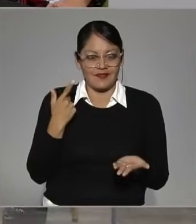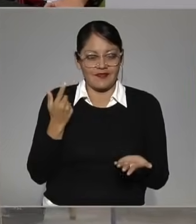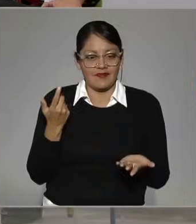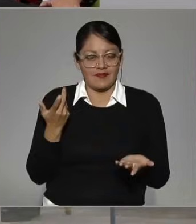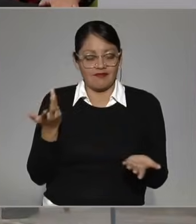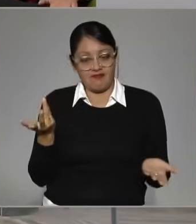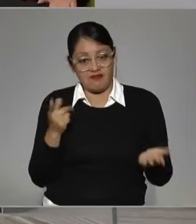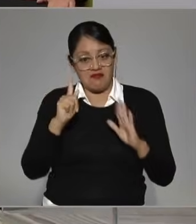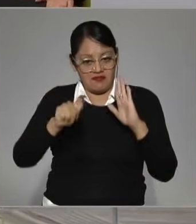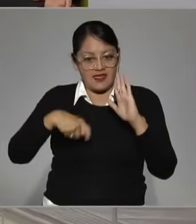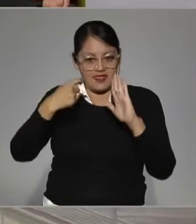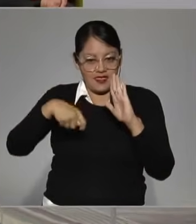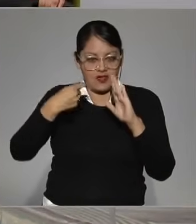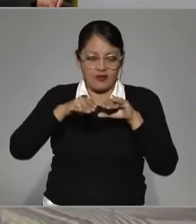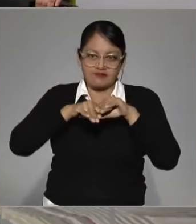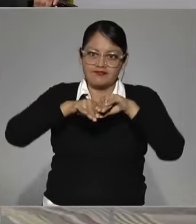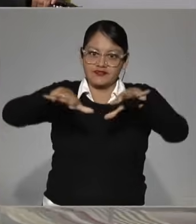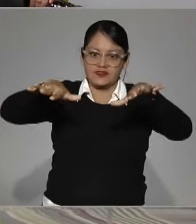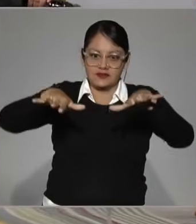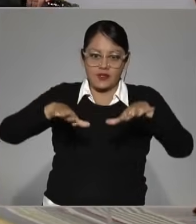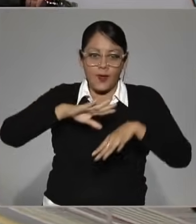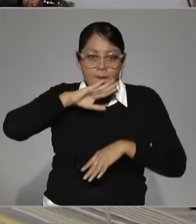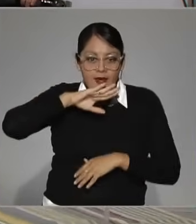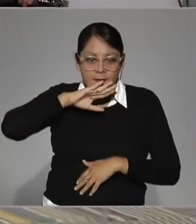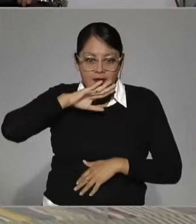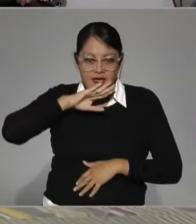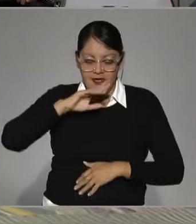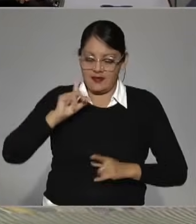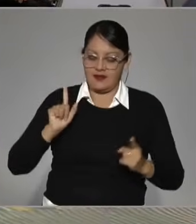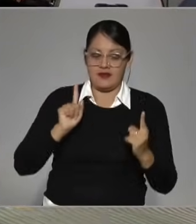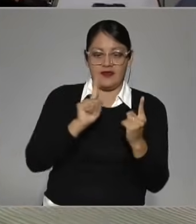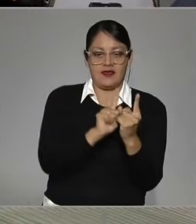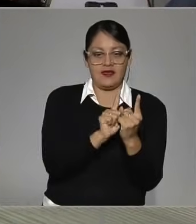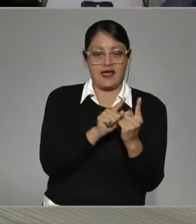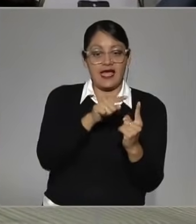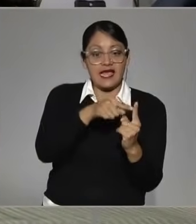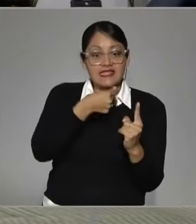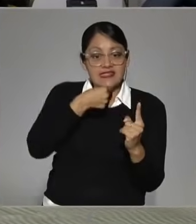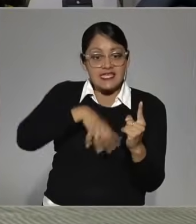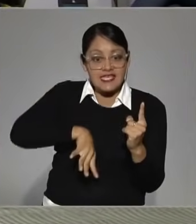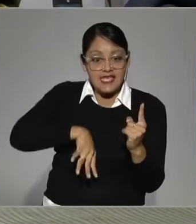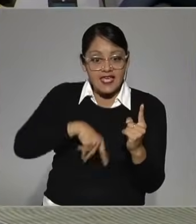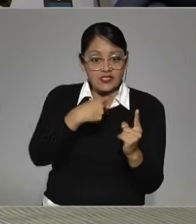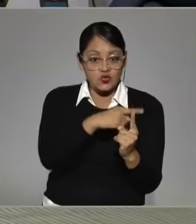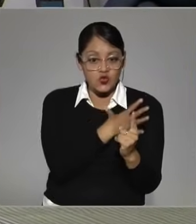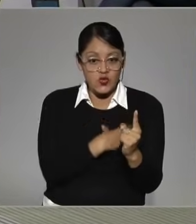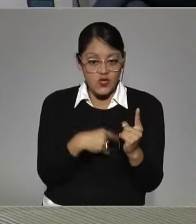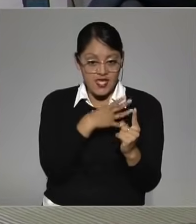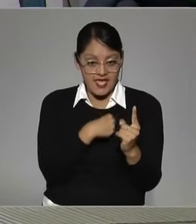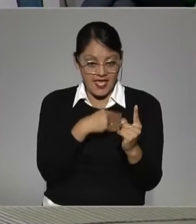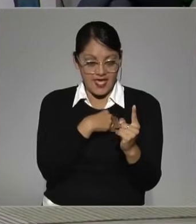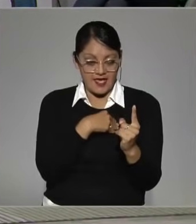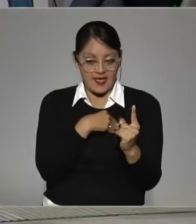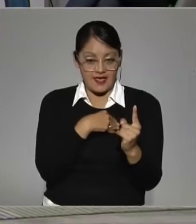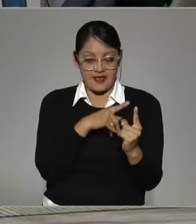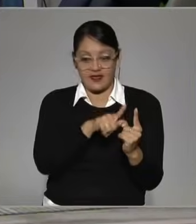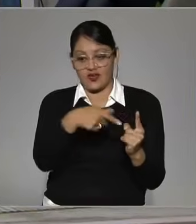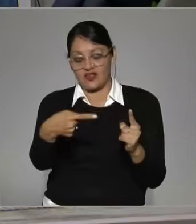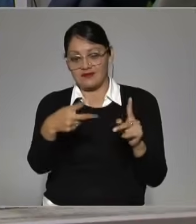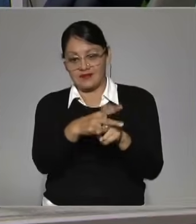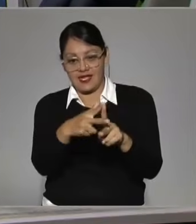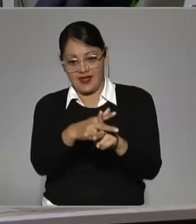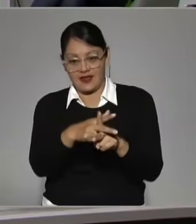un video donde la mamá fue a golpear a la niña que agredió a su hija y se juntaron